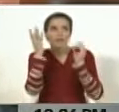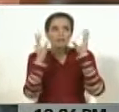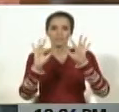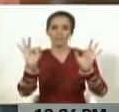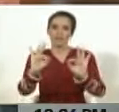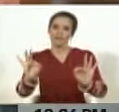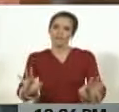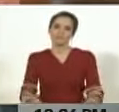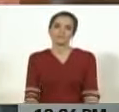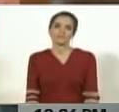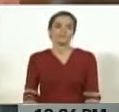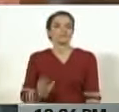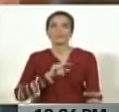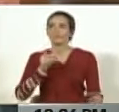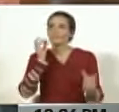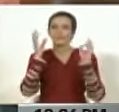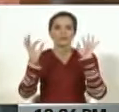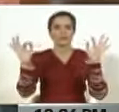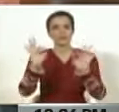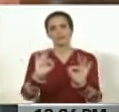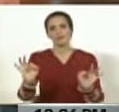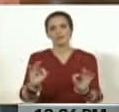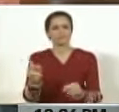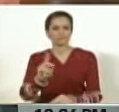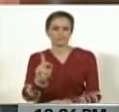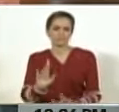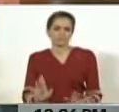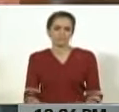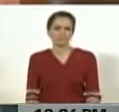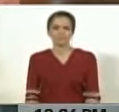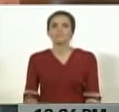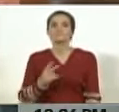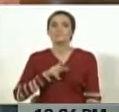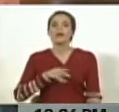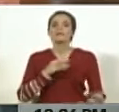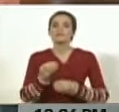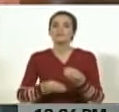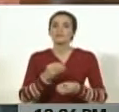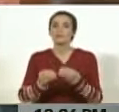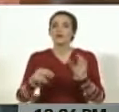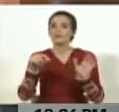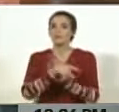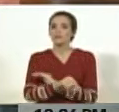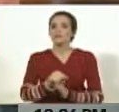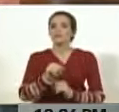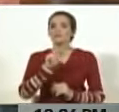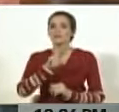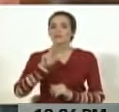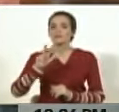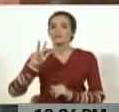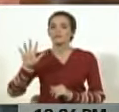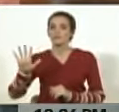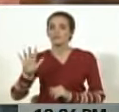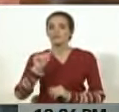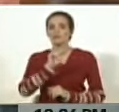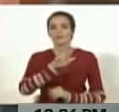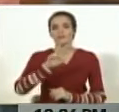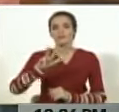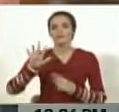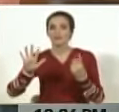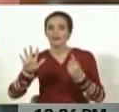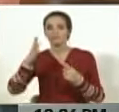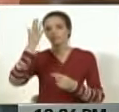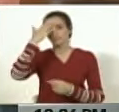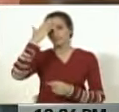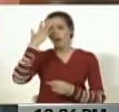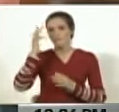nada, no estamos inventando el agua tibia, no. Estamos aplicando el artículo 335 y 336 que todos sabíamos